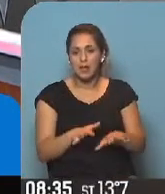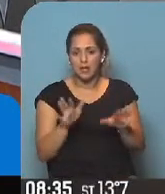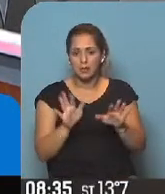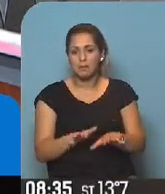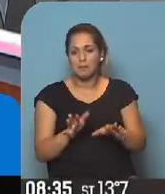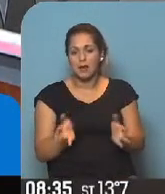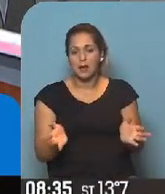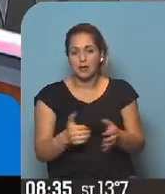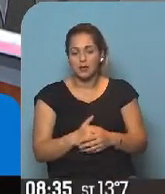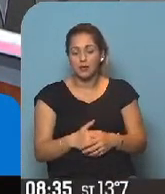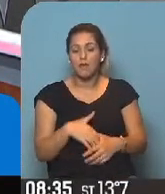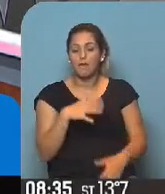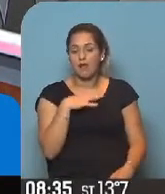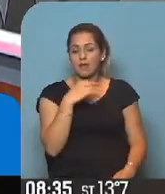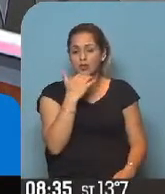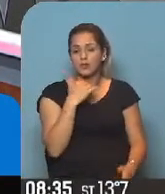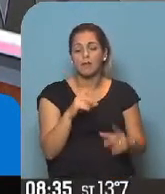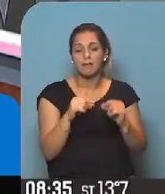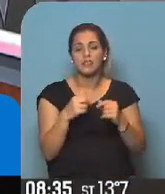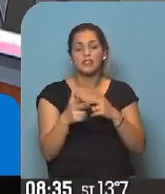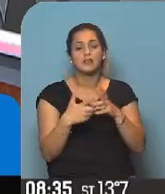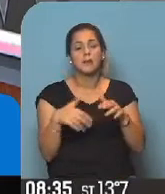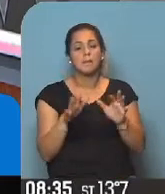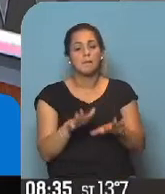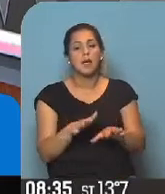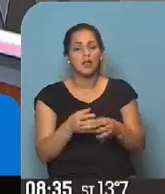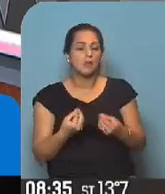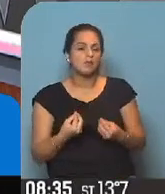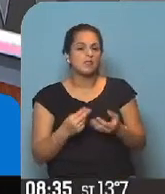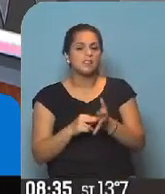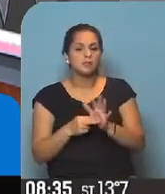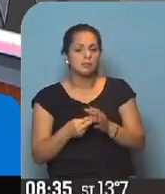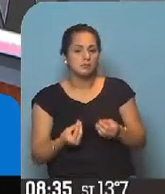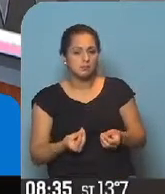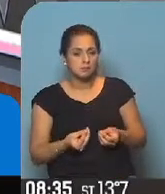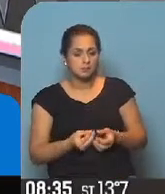todavía no saben la fecha pero dicen vamos hacer un paro eso es